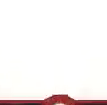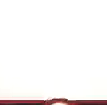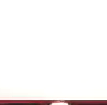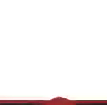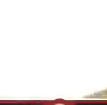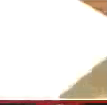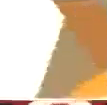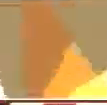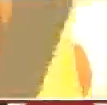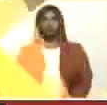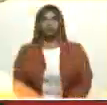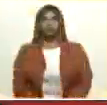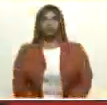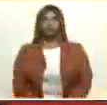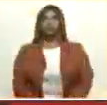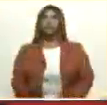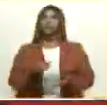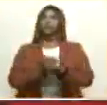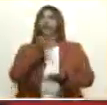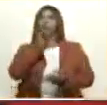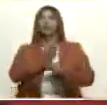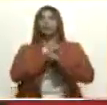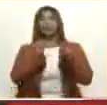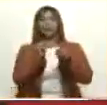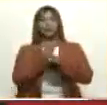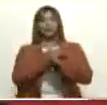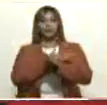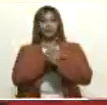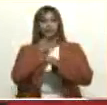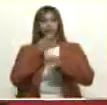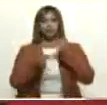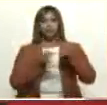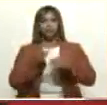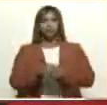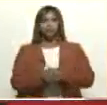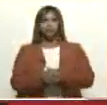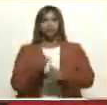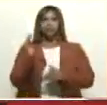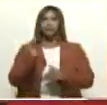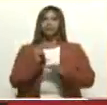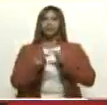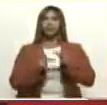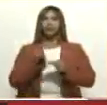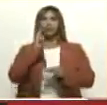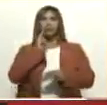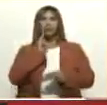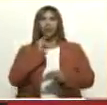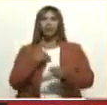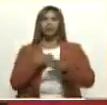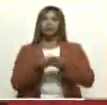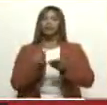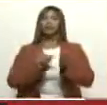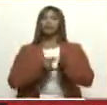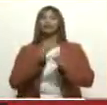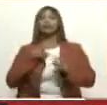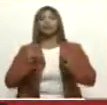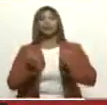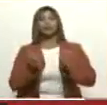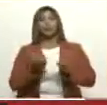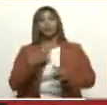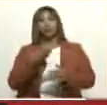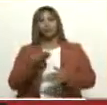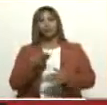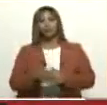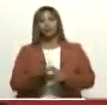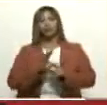Amigos, de vuelta con más de su programa Café en la Mañana. Y lo decíamos antes de irnos a la pausa, desde la llegada de la Revolución Bolivariana se le ha dado un punto bastante importante al